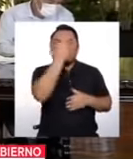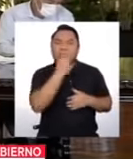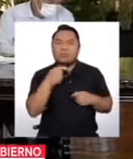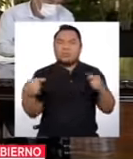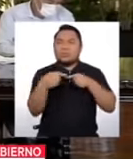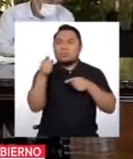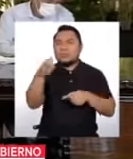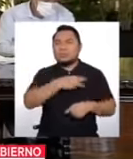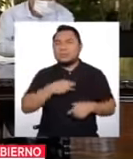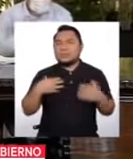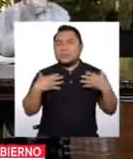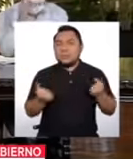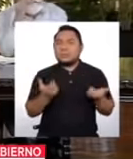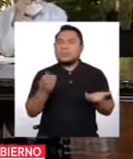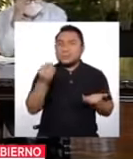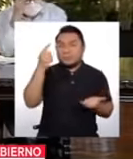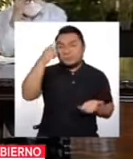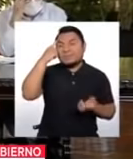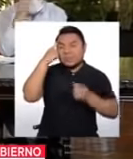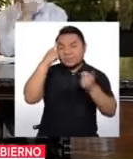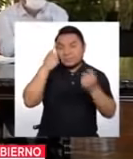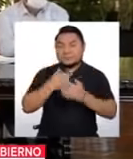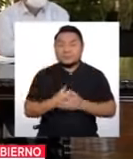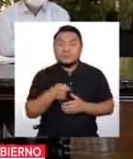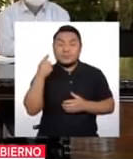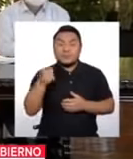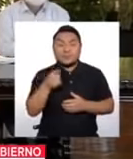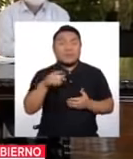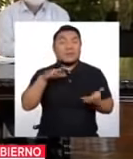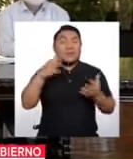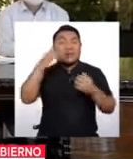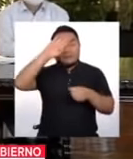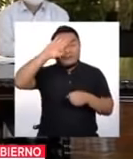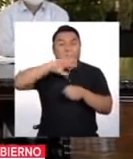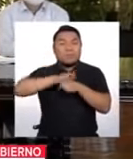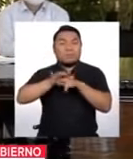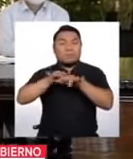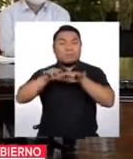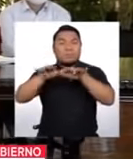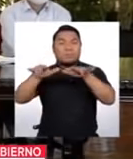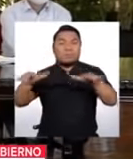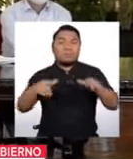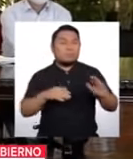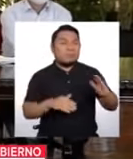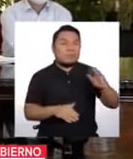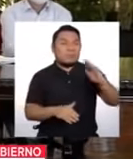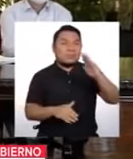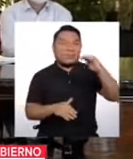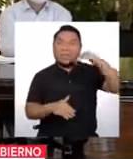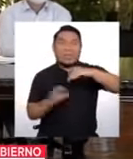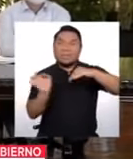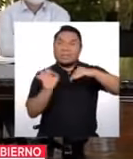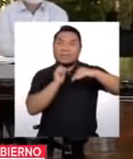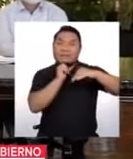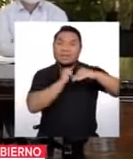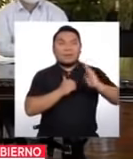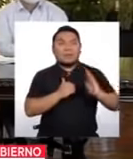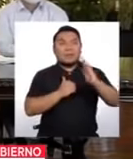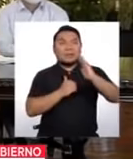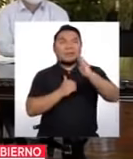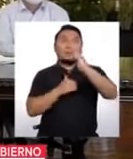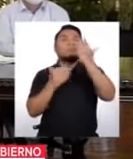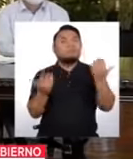Ejecutivo? La curva de contagios sigue en ascenso y no refleja un horizonte favorable. ¿Está en los planes